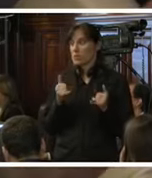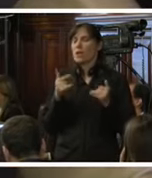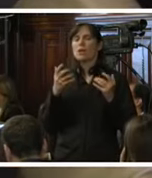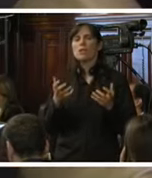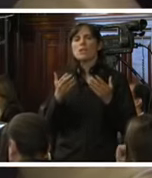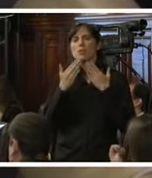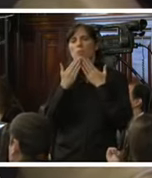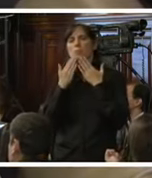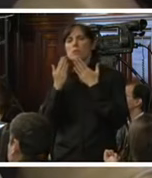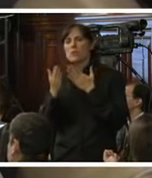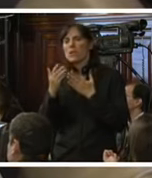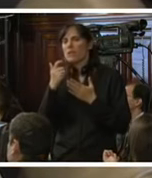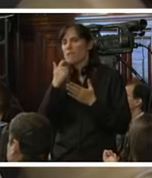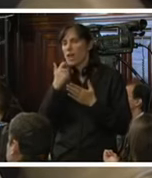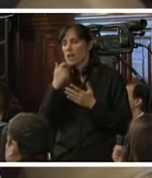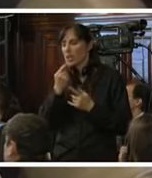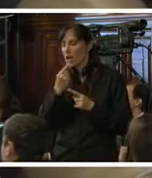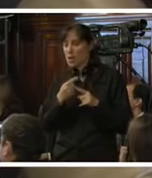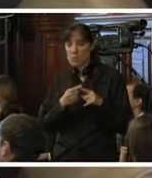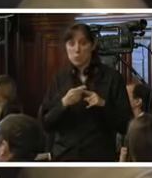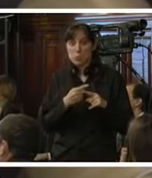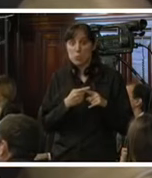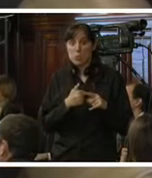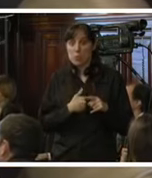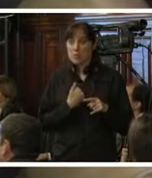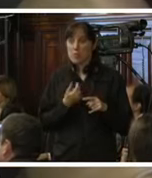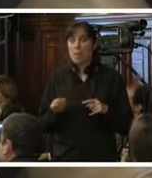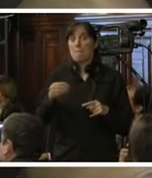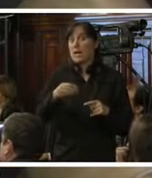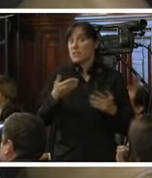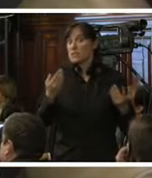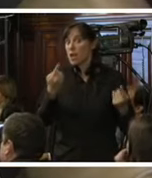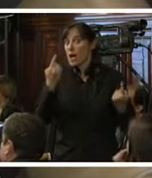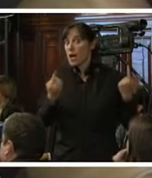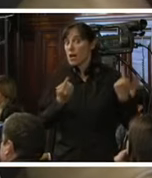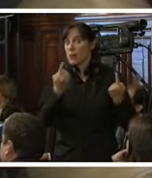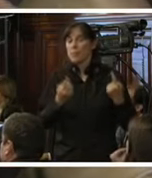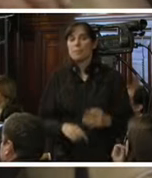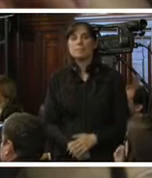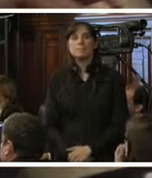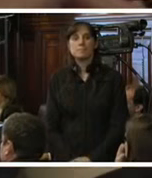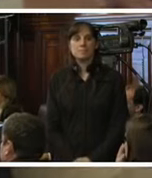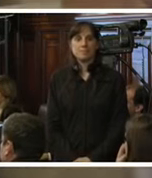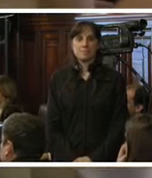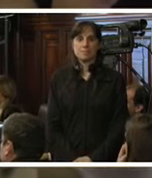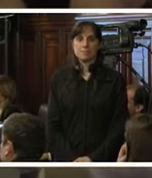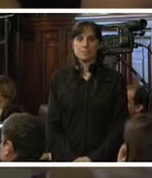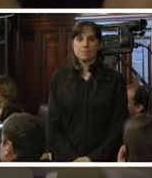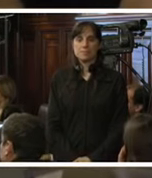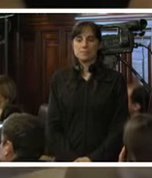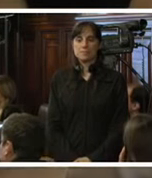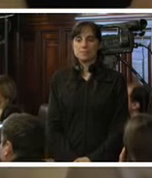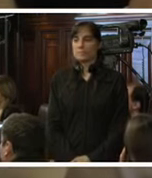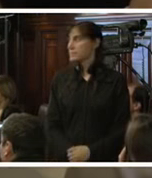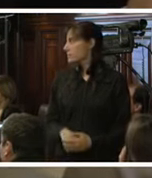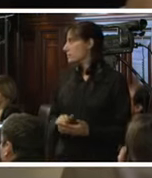si en un minuto mis colegas quieren agregar algo más para... ¿Que lo de Curubatú no hay ninguna investigación? Sí, créeme. No, que nada más